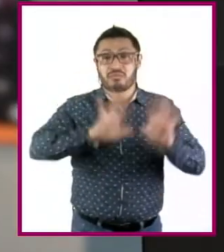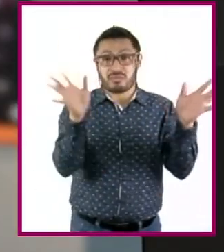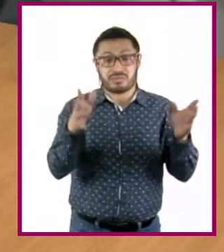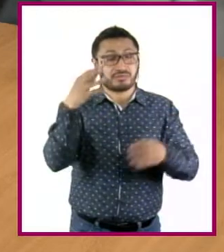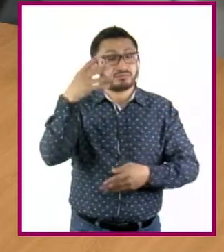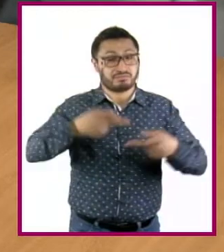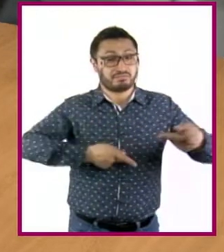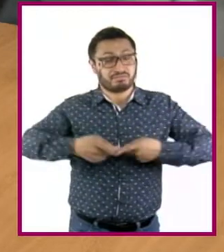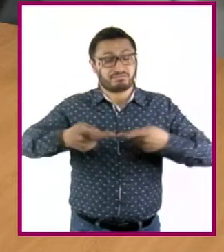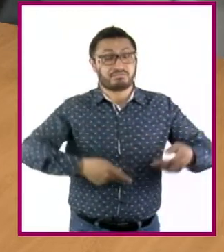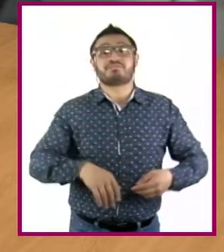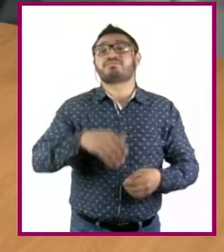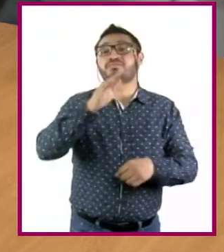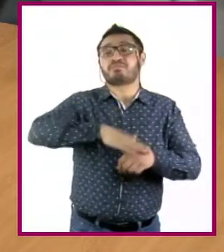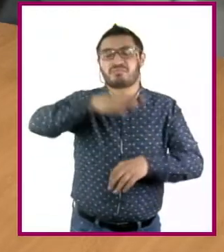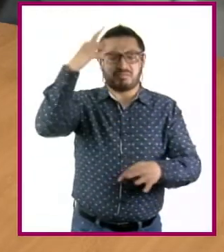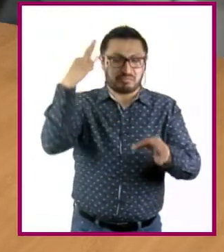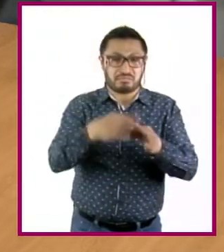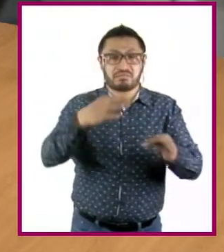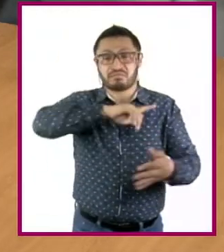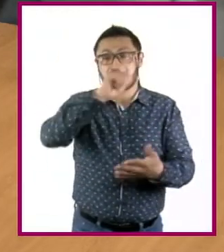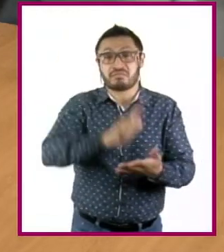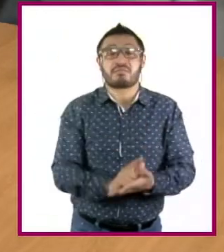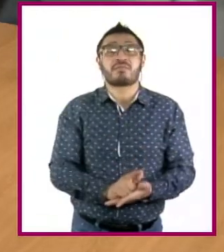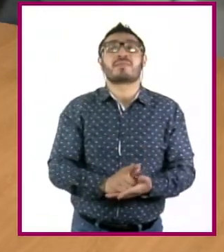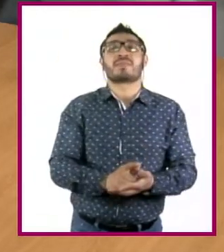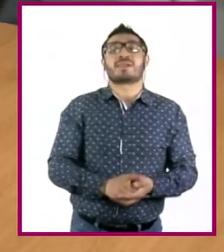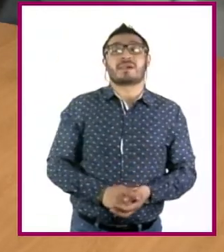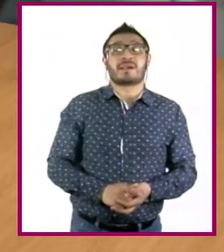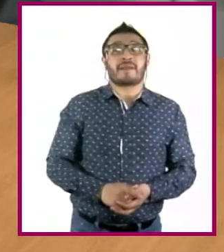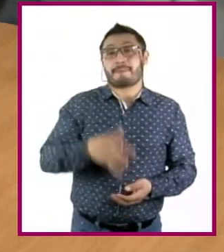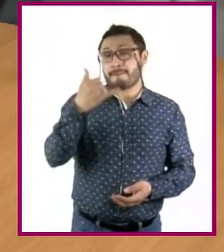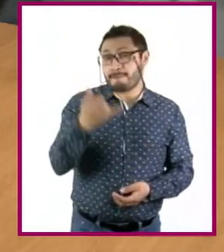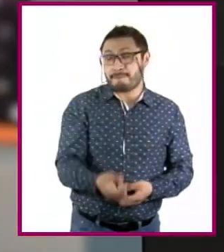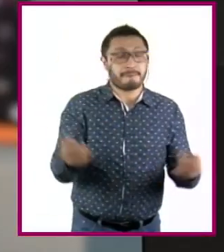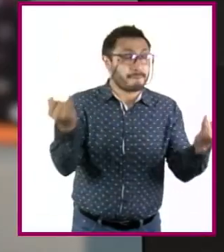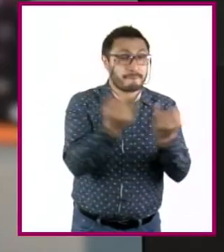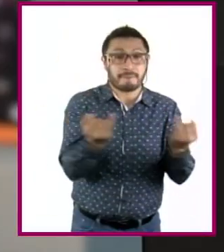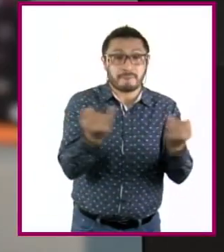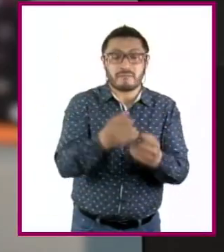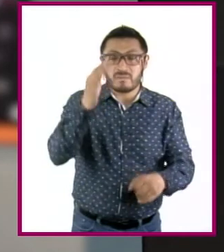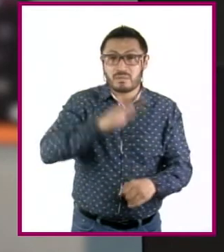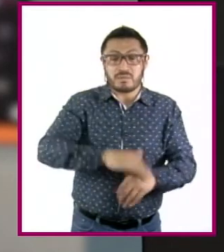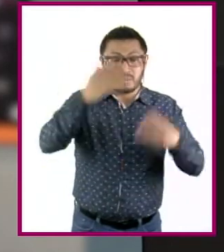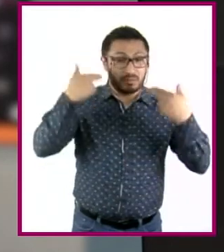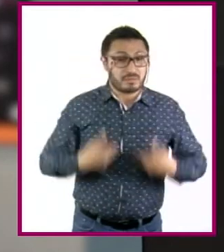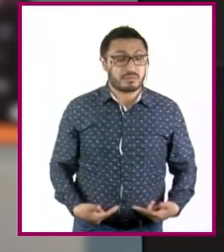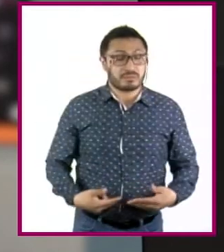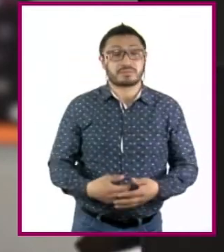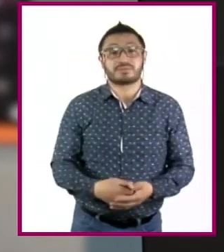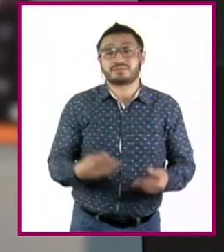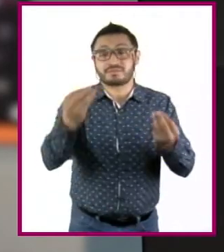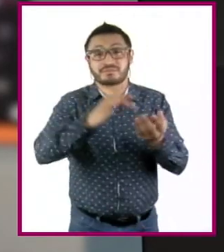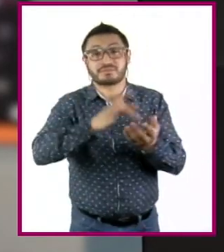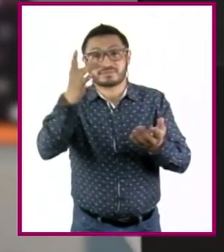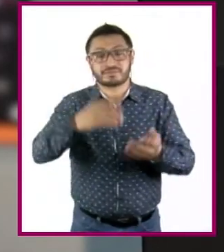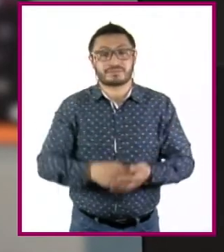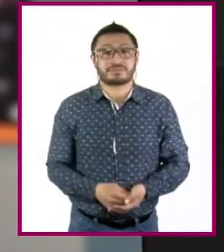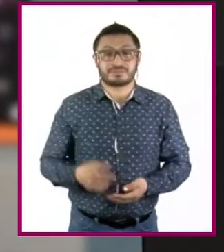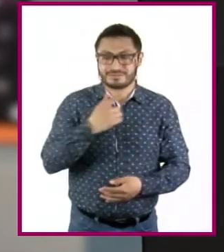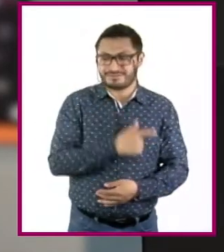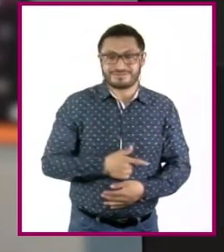posible, de la manera más apegada a la ley que sea pertinente, pero también de la manera más humana. Muchas gracias, Lu. Me da